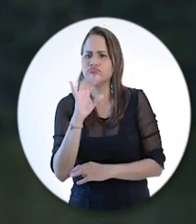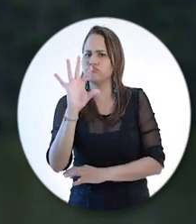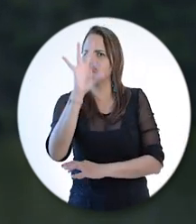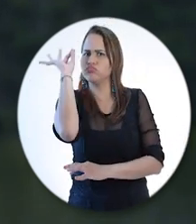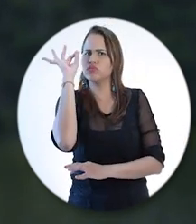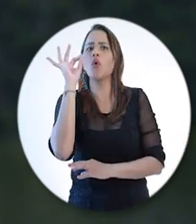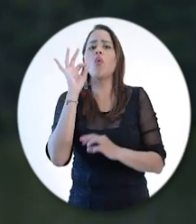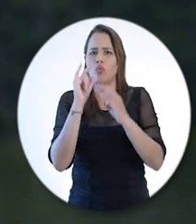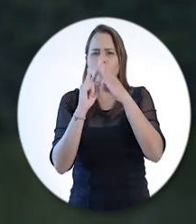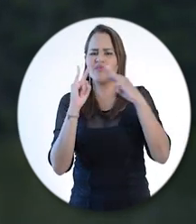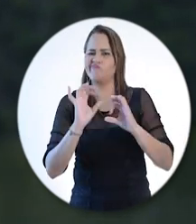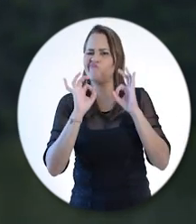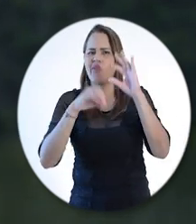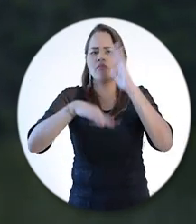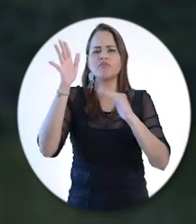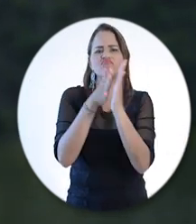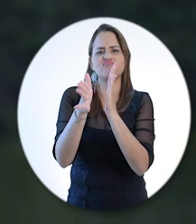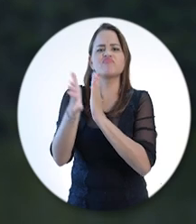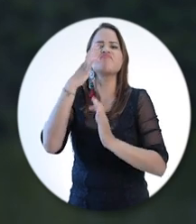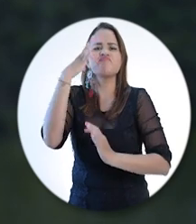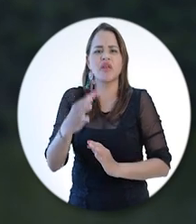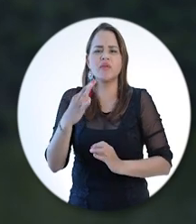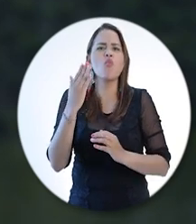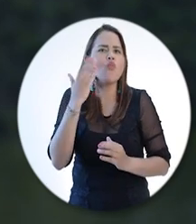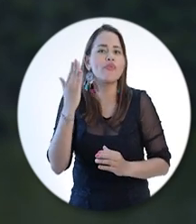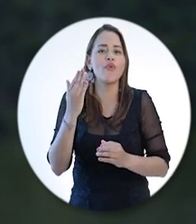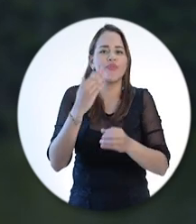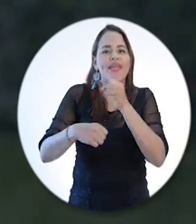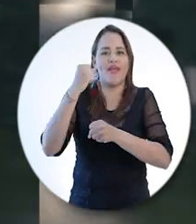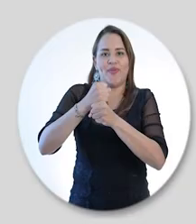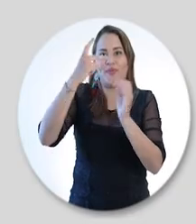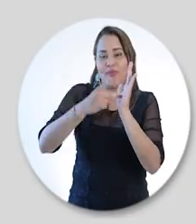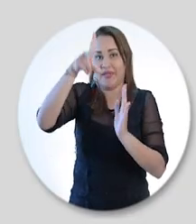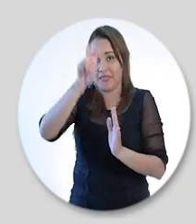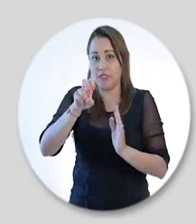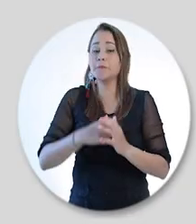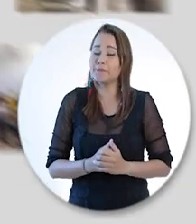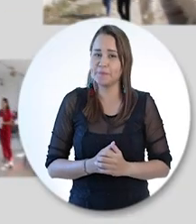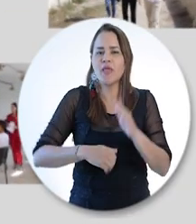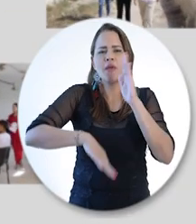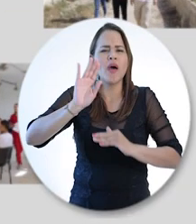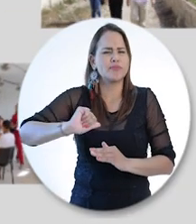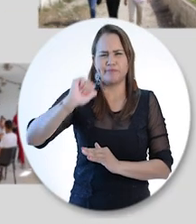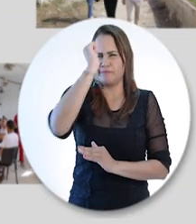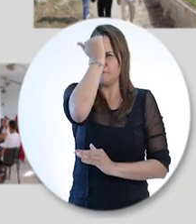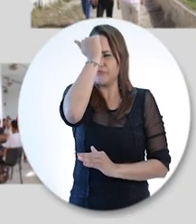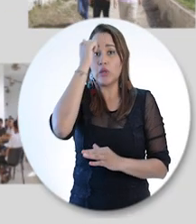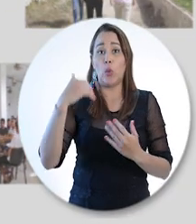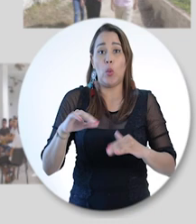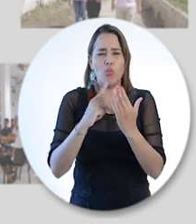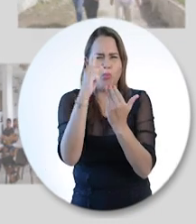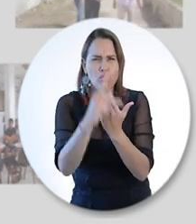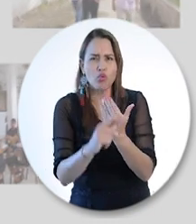en 2017. Uno de los proyectos más destacados de la universidad ha sido el de Prisma. Con este proyecto